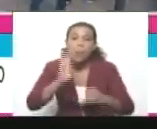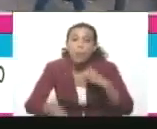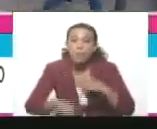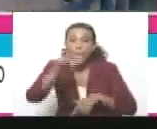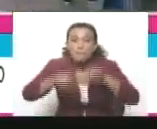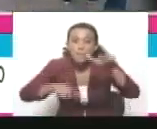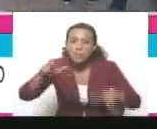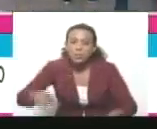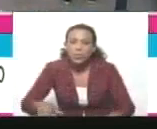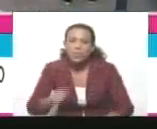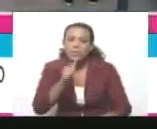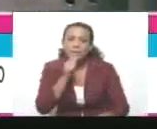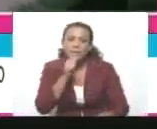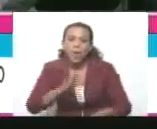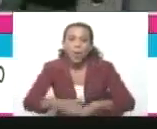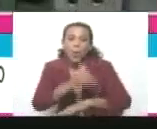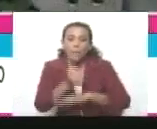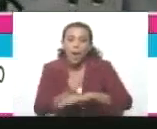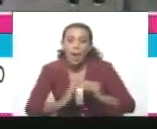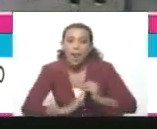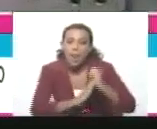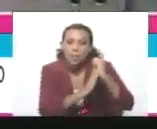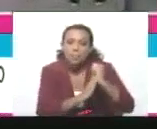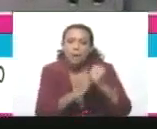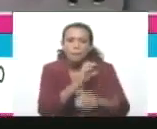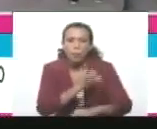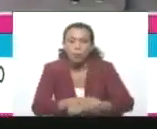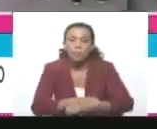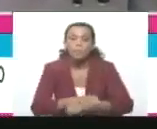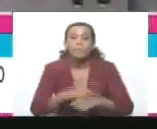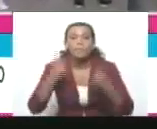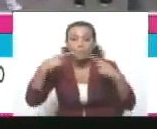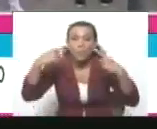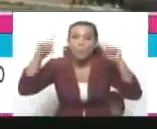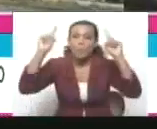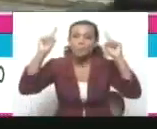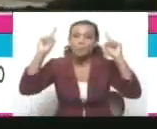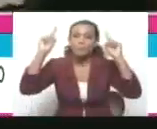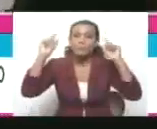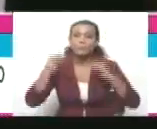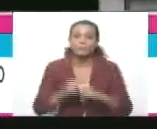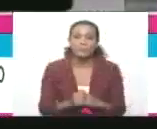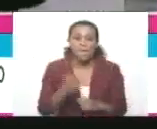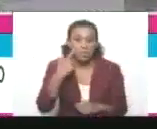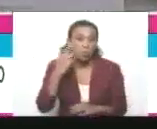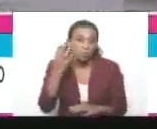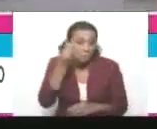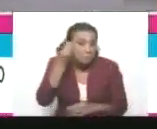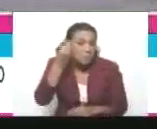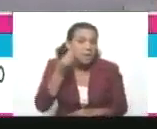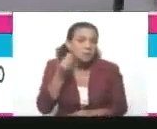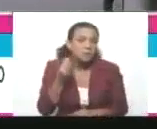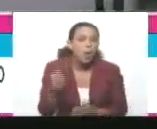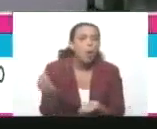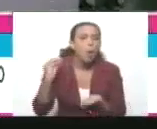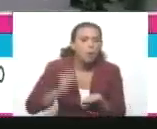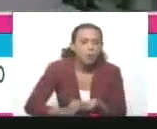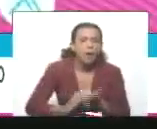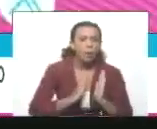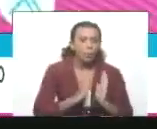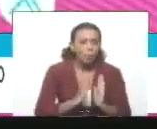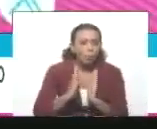últimas consecuencias y va a ser exitosa también así que creo que vamos restableciendo